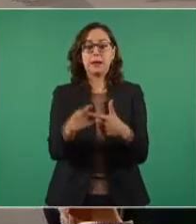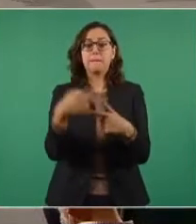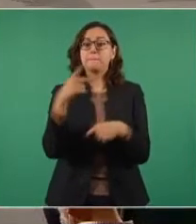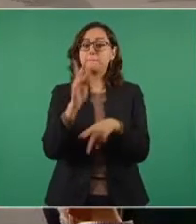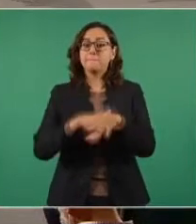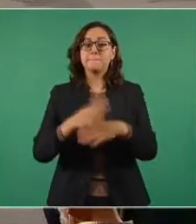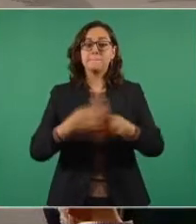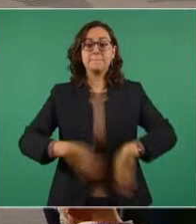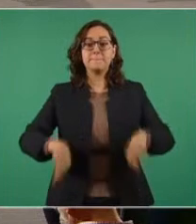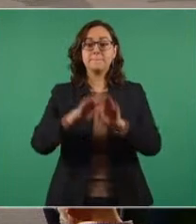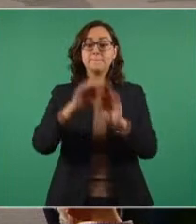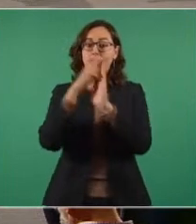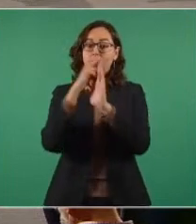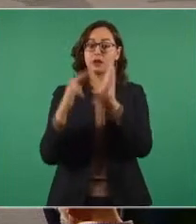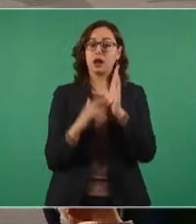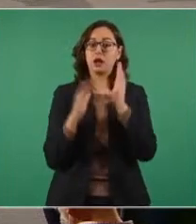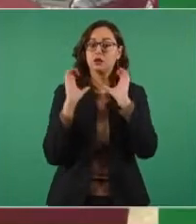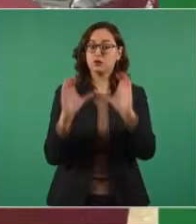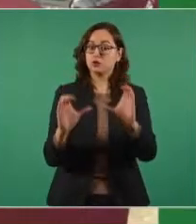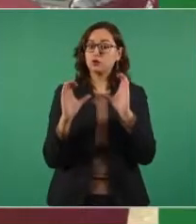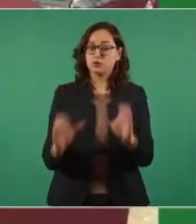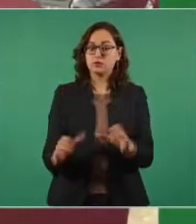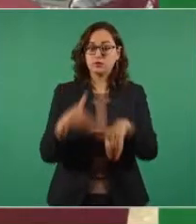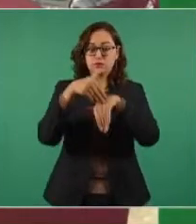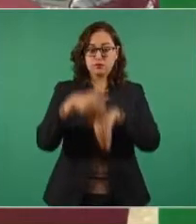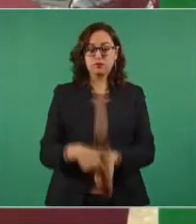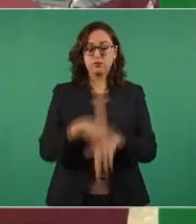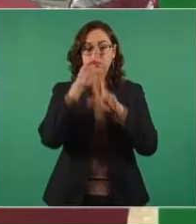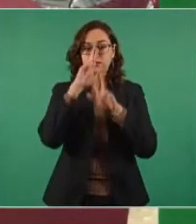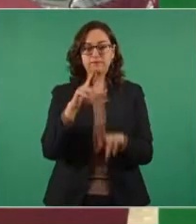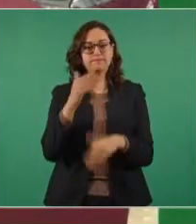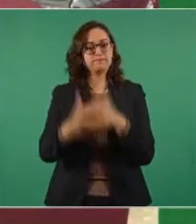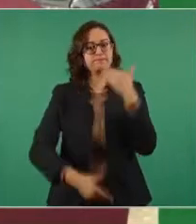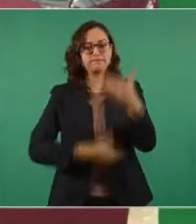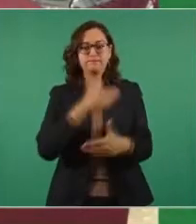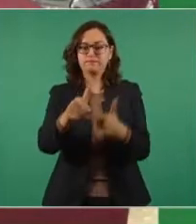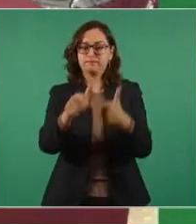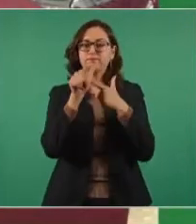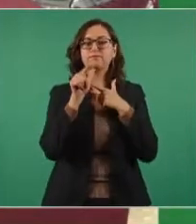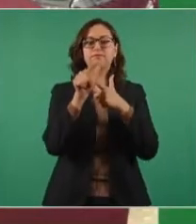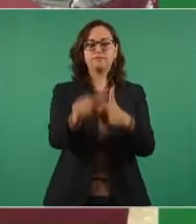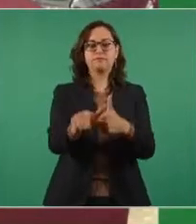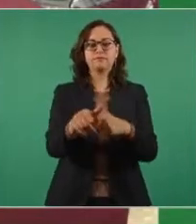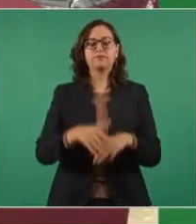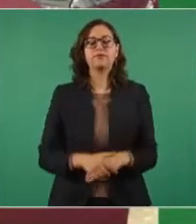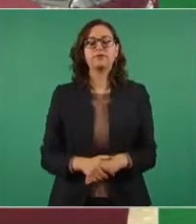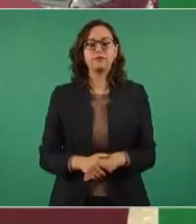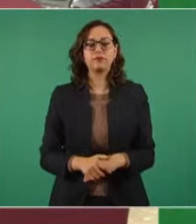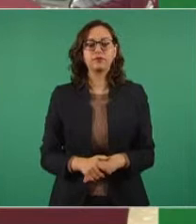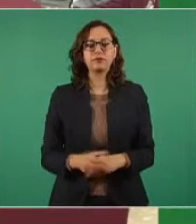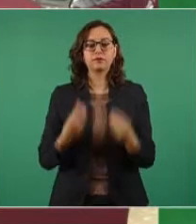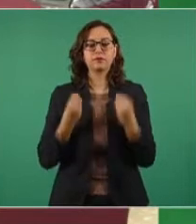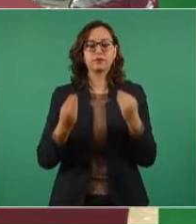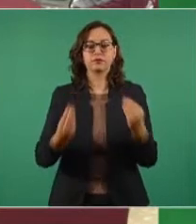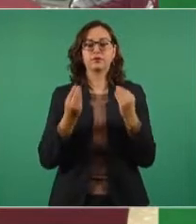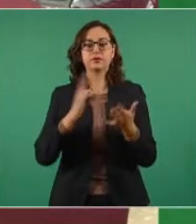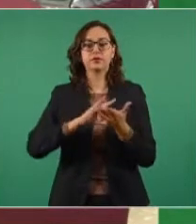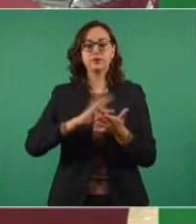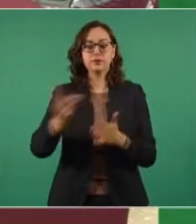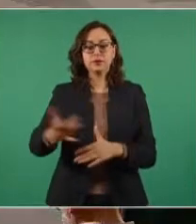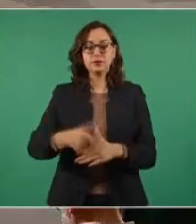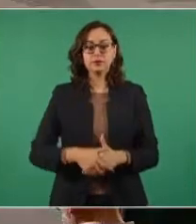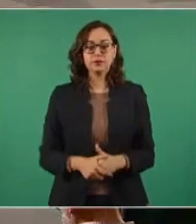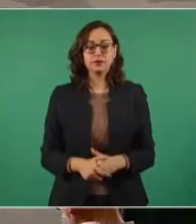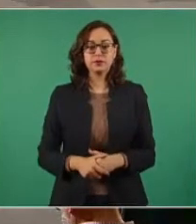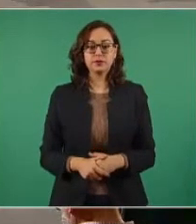y cuidándonos todos y adelante y gobernador de puebla muchas gracias